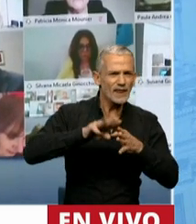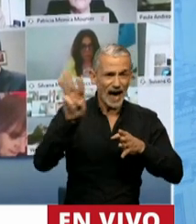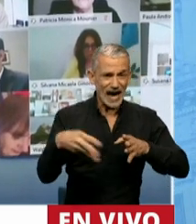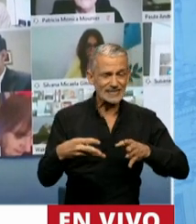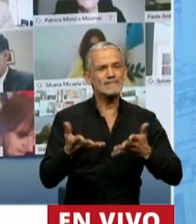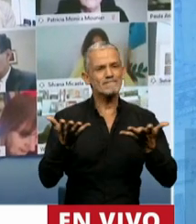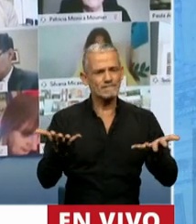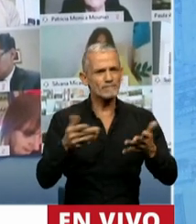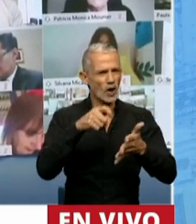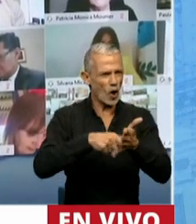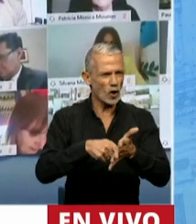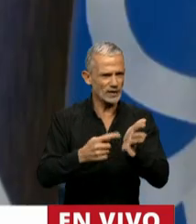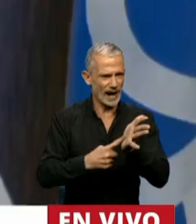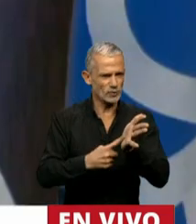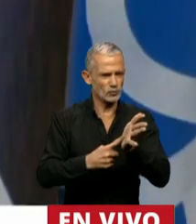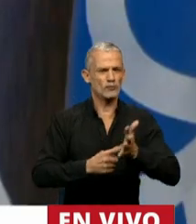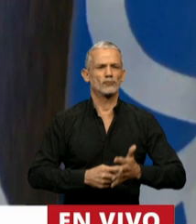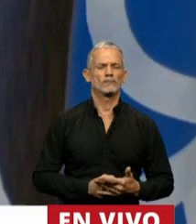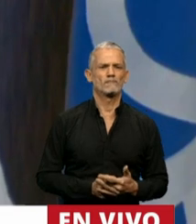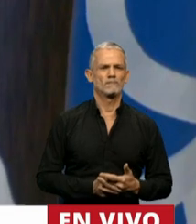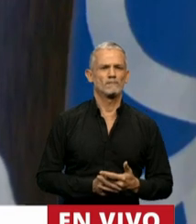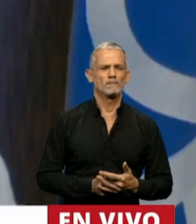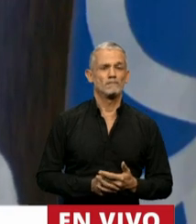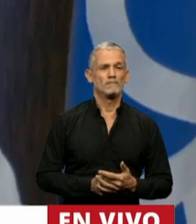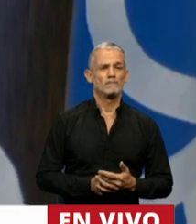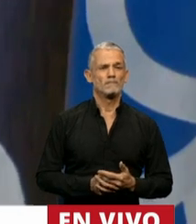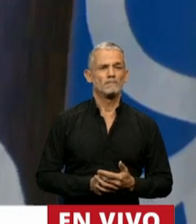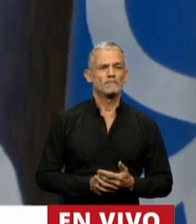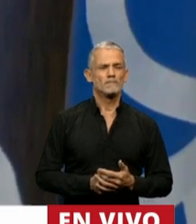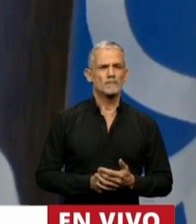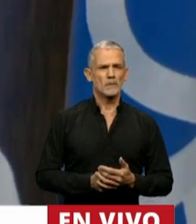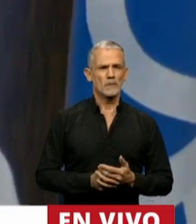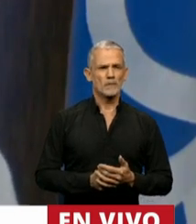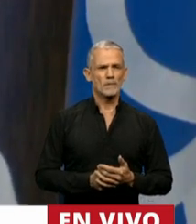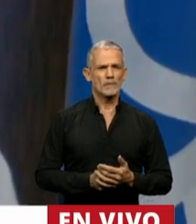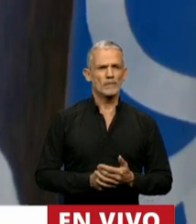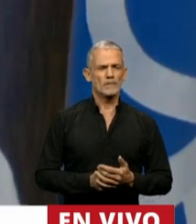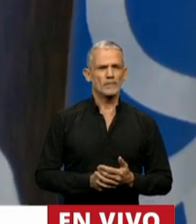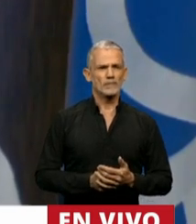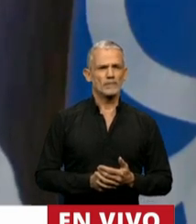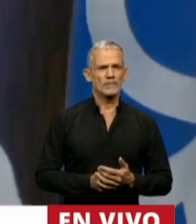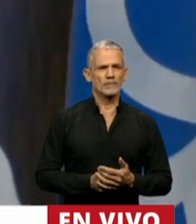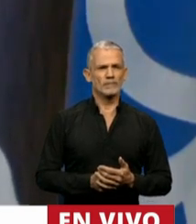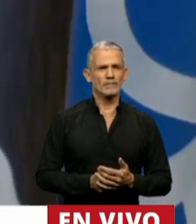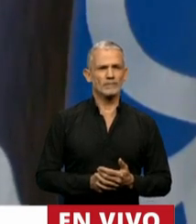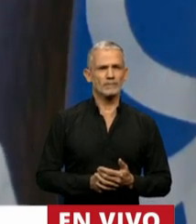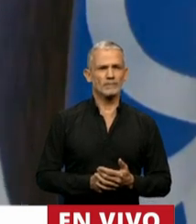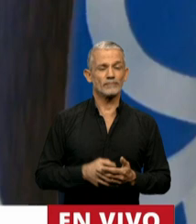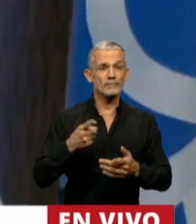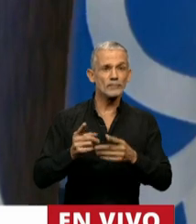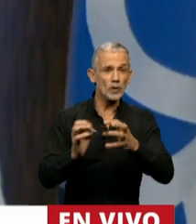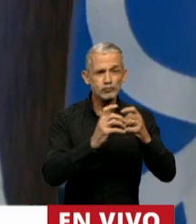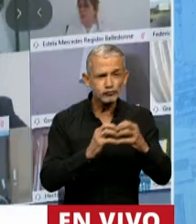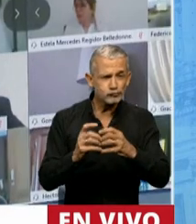este allí también eh se hace se discutió